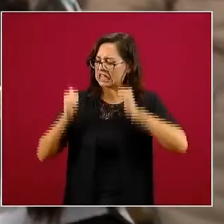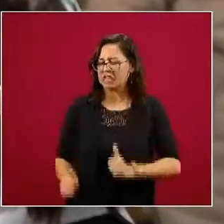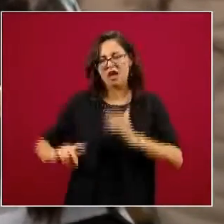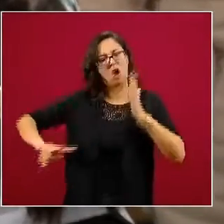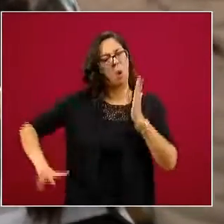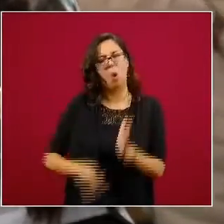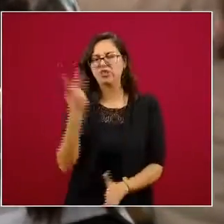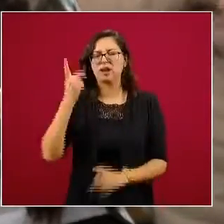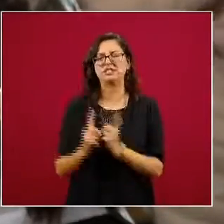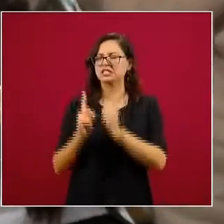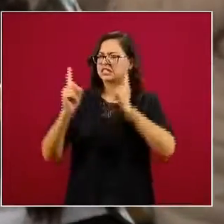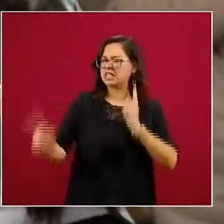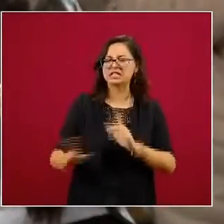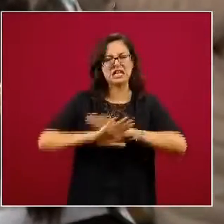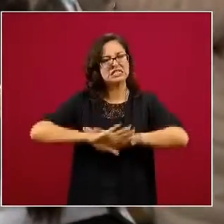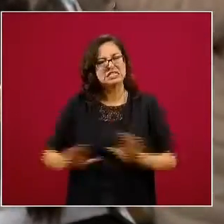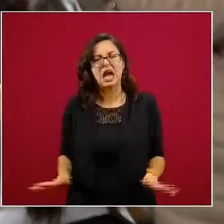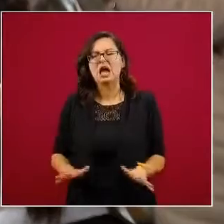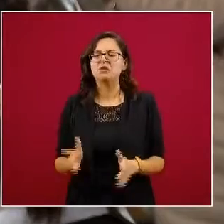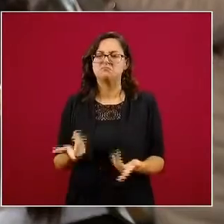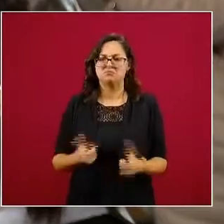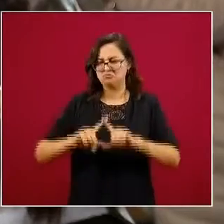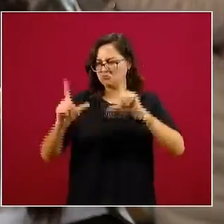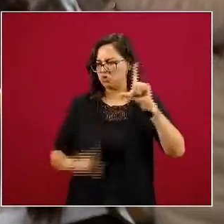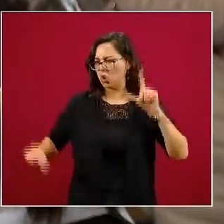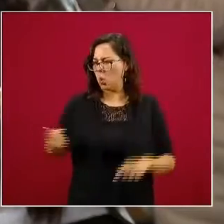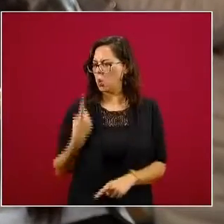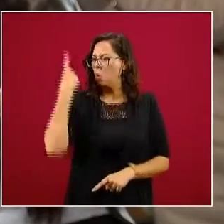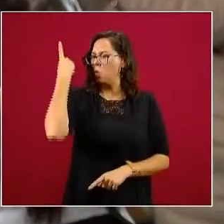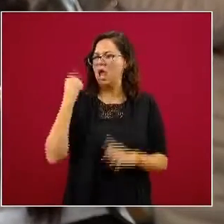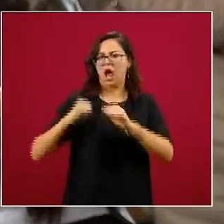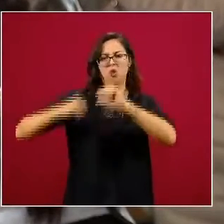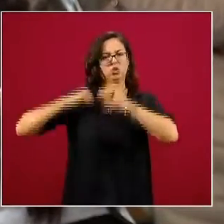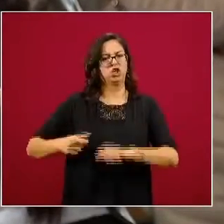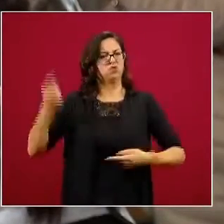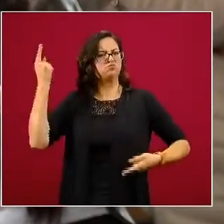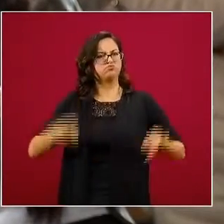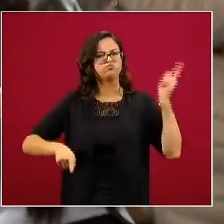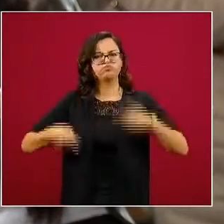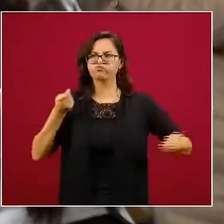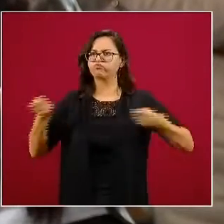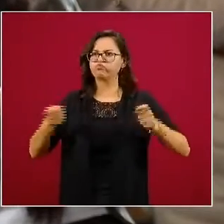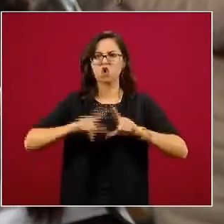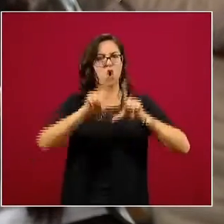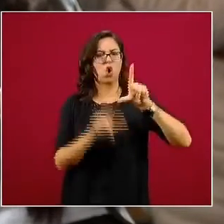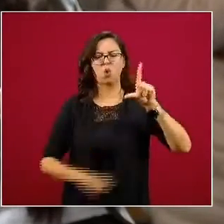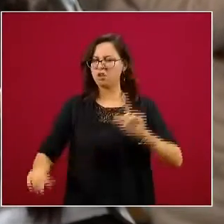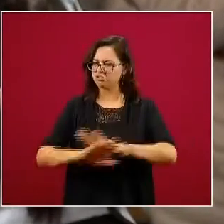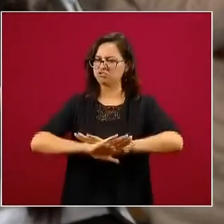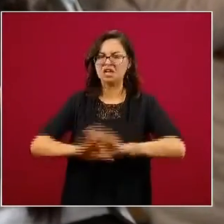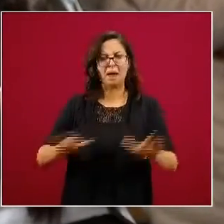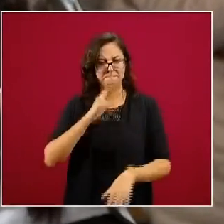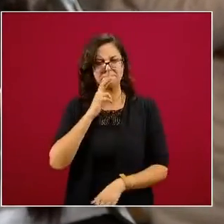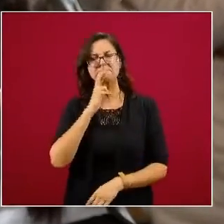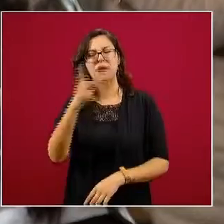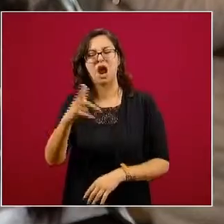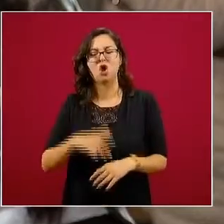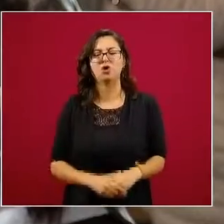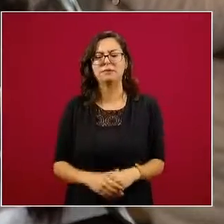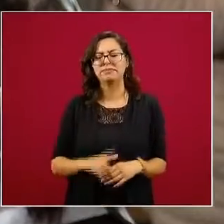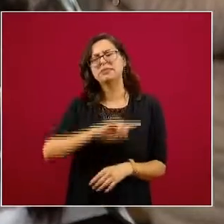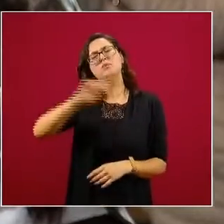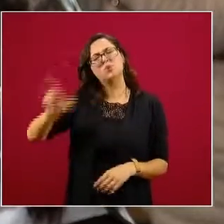ir identificando esas oportunidades. Muchas gracias. Sí, y de manera muy breve, efectivamente uno de los